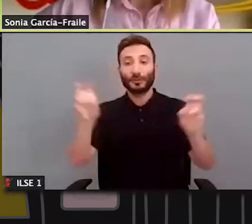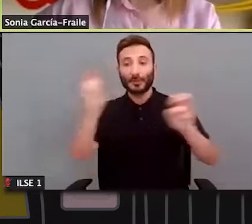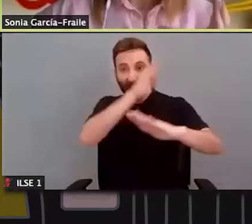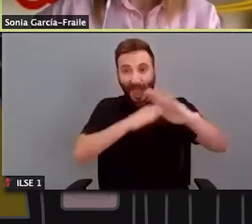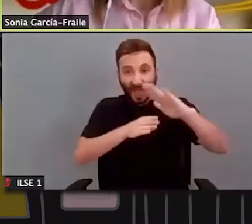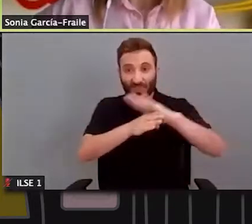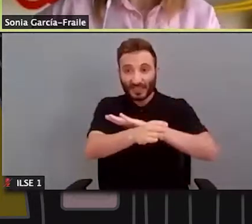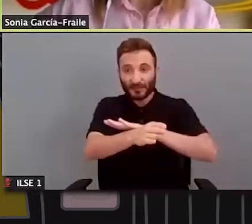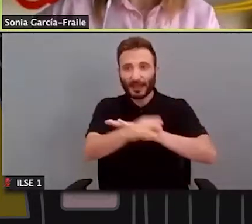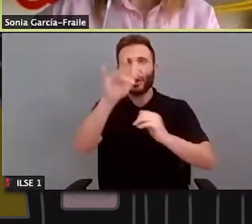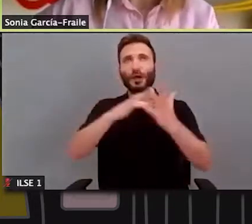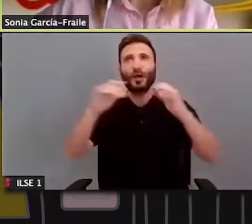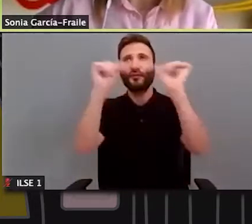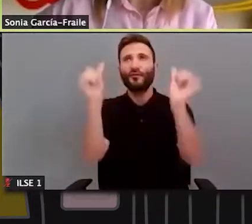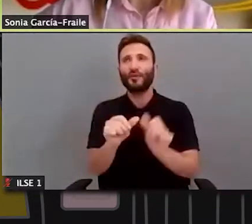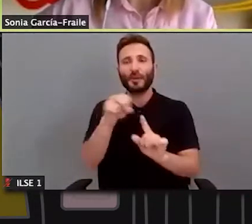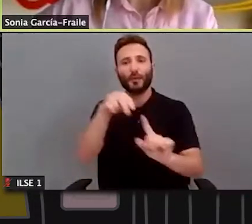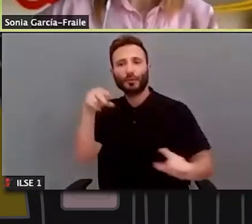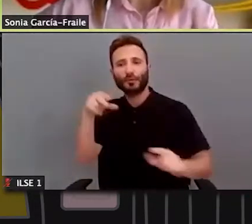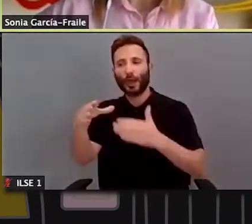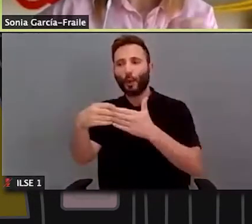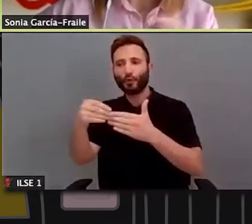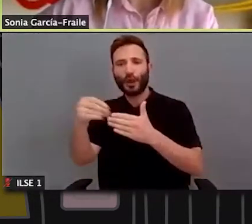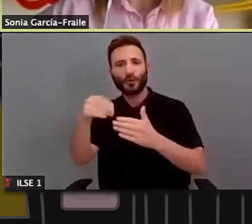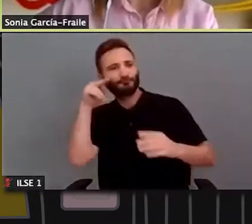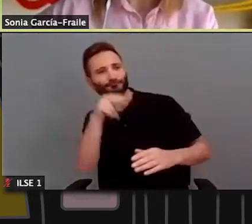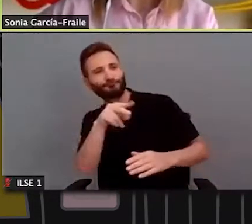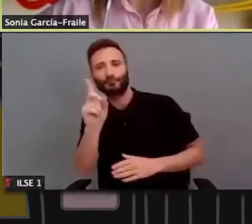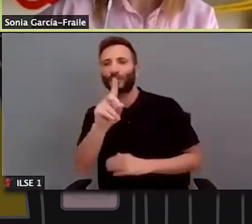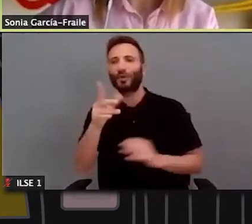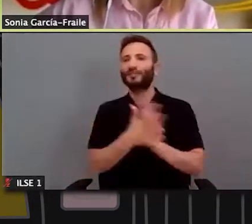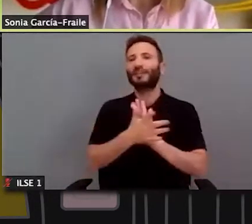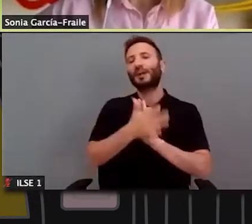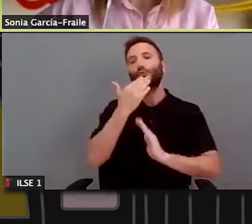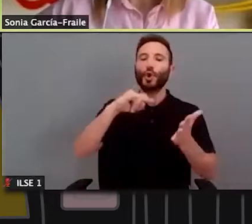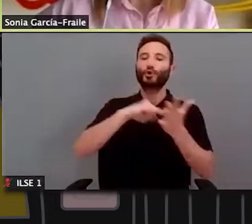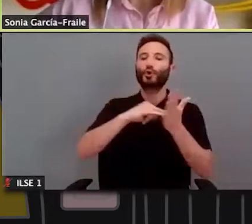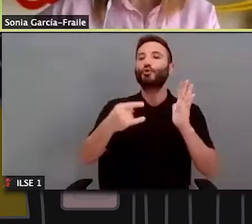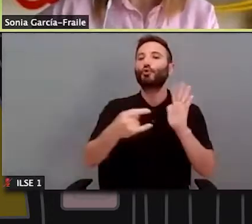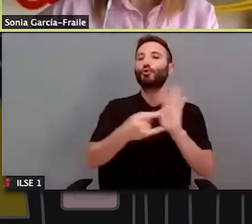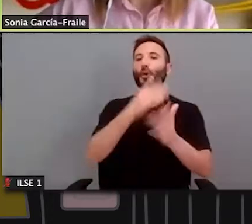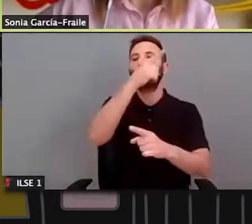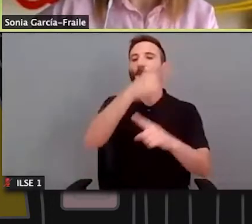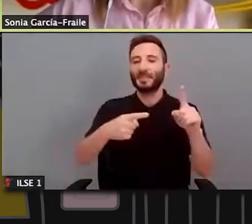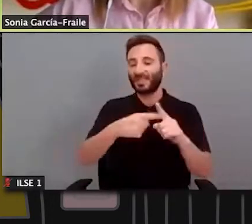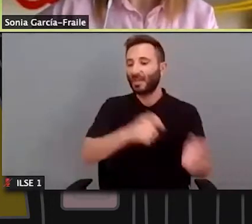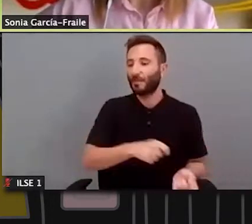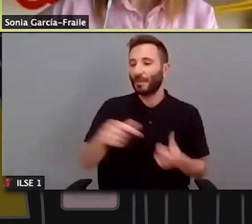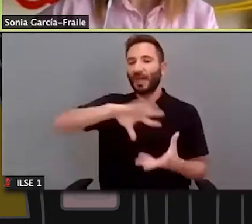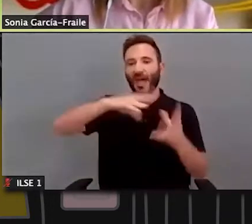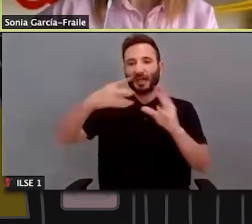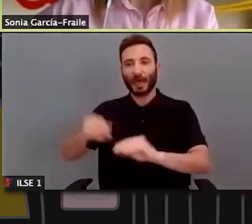de una forma global desde el punto de vista del usuario, sino que se entiende como soluciones parciales y que se consideran adecuadas y